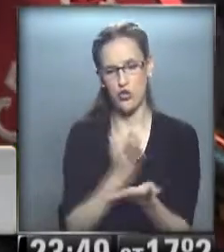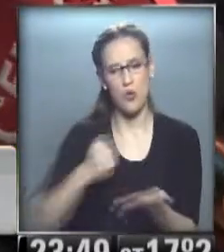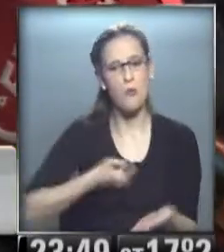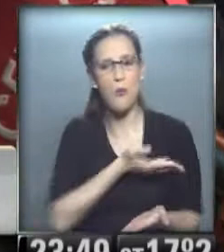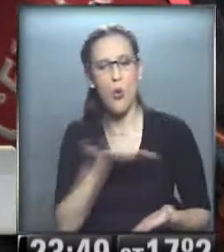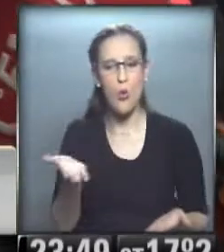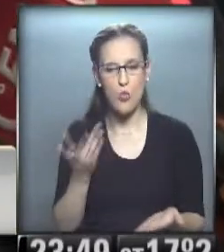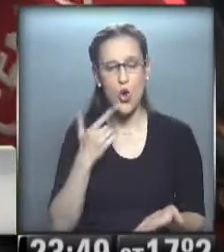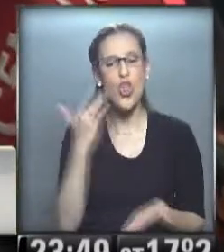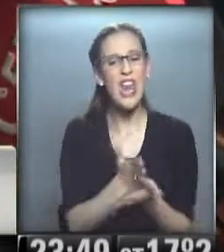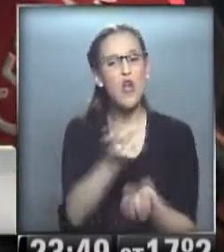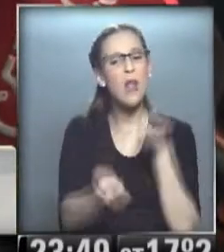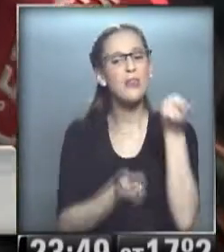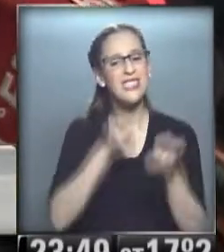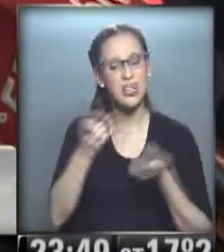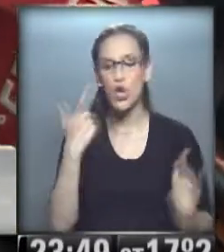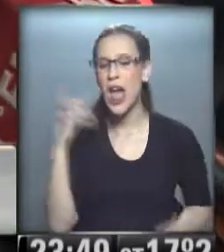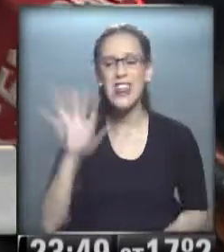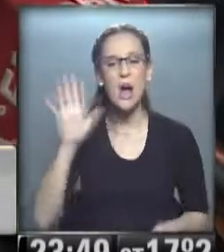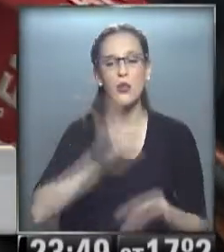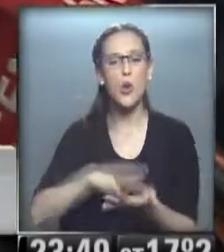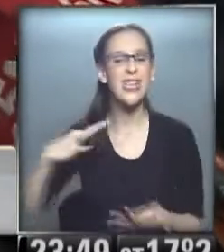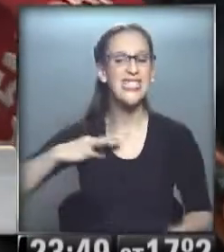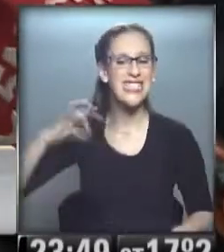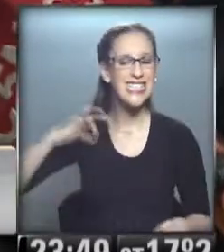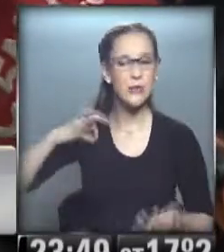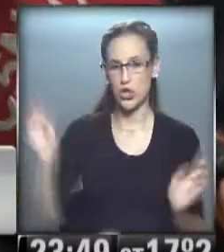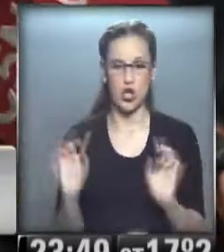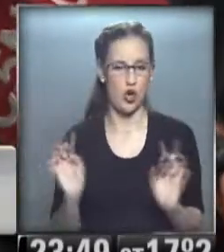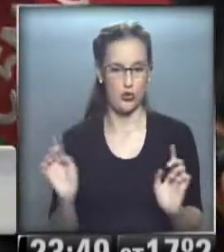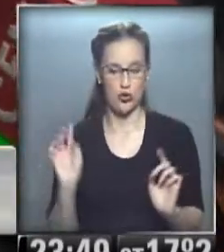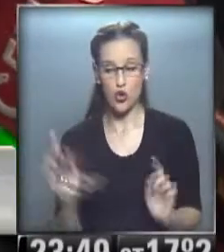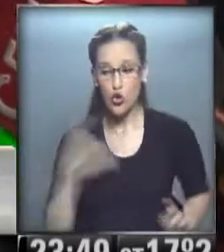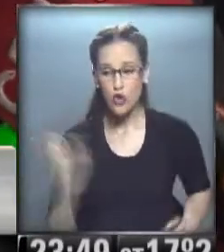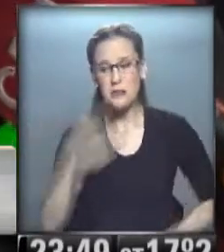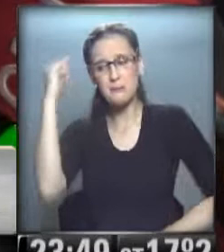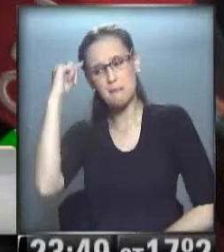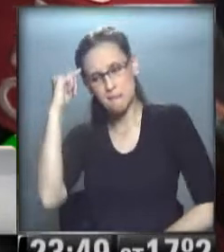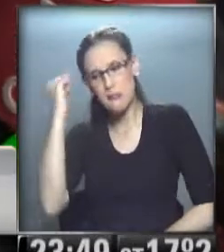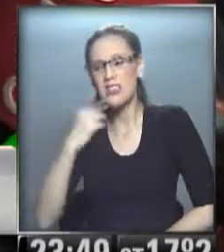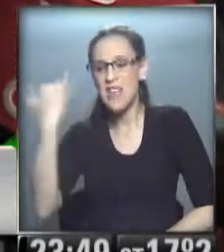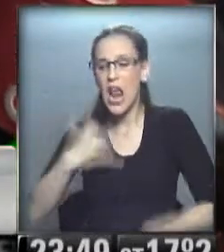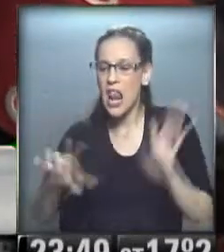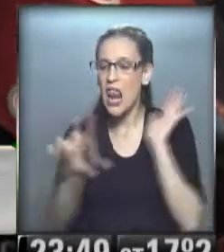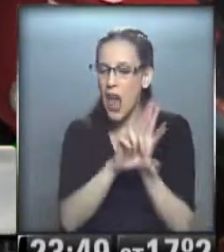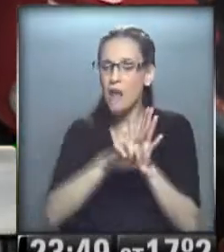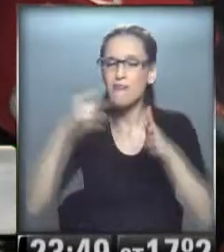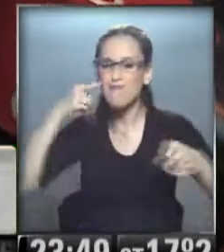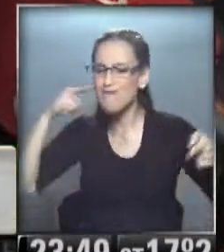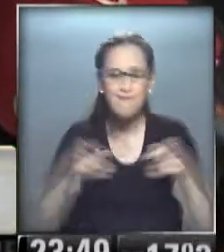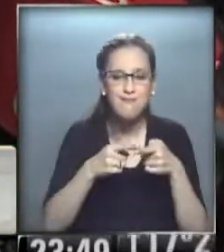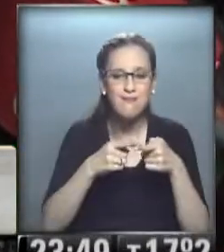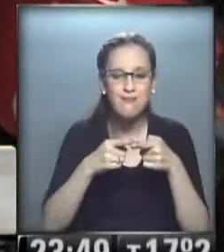derecho administrativo, no tiene nada que ver con el Código Civil. Lo que nosotros planteamos entonces es que vamos con una ley específica en la cual